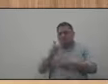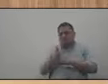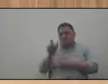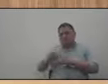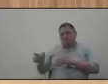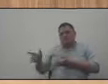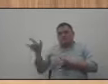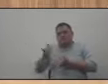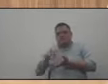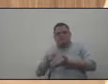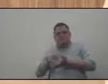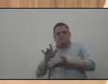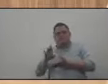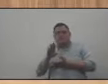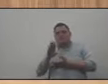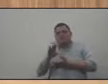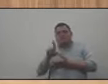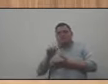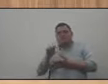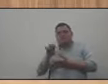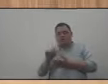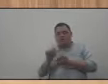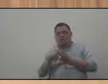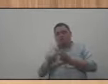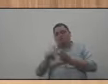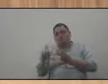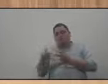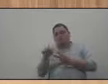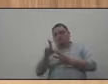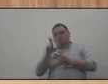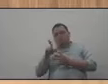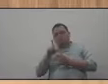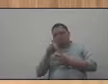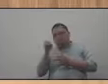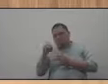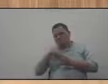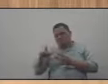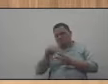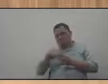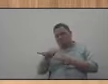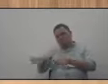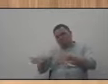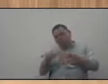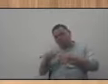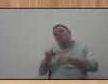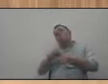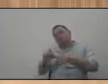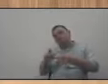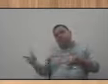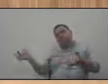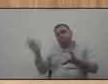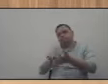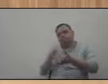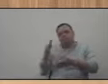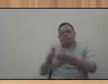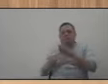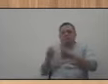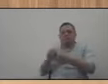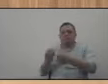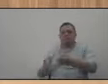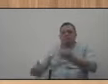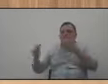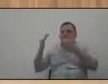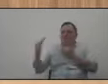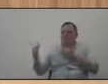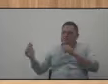la diputada Blanca, que se encuentran acompañándonos en este momento y que durante estos 3 años y medio nos